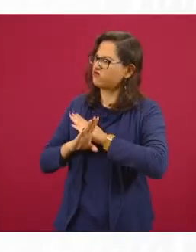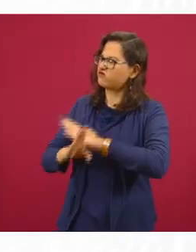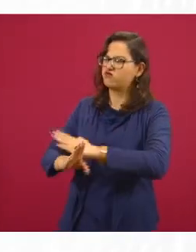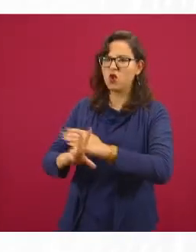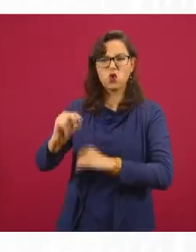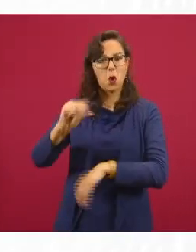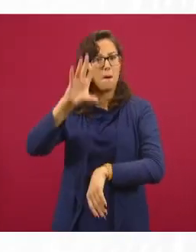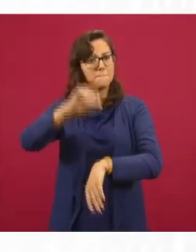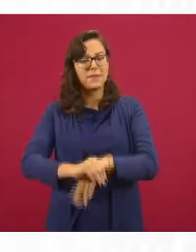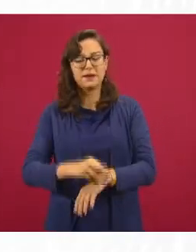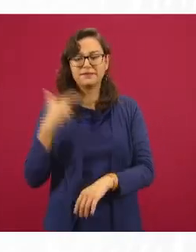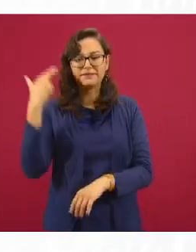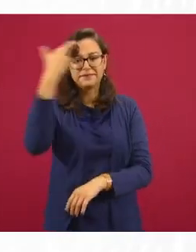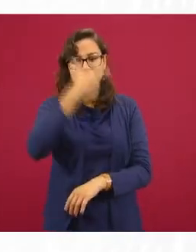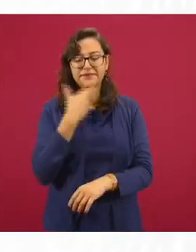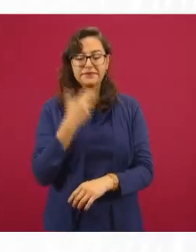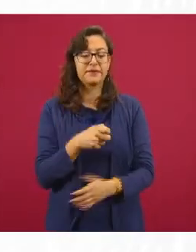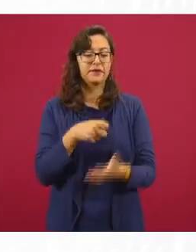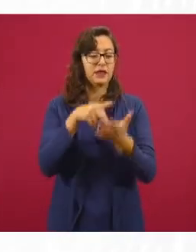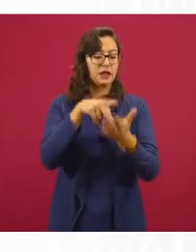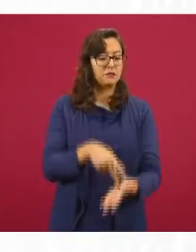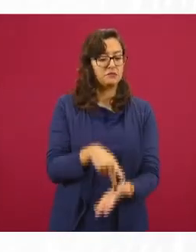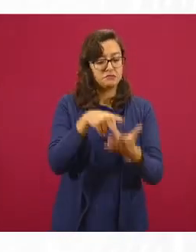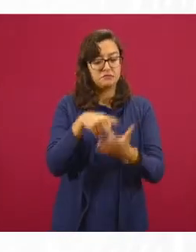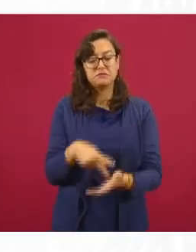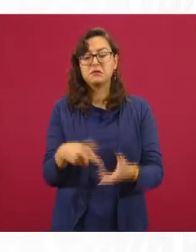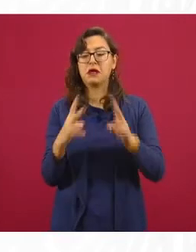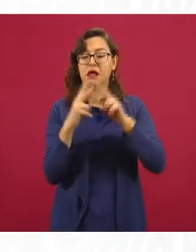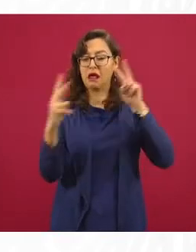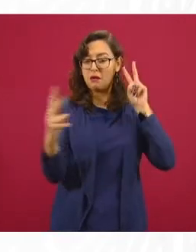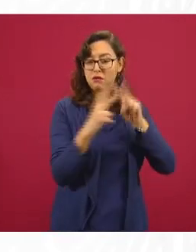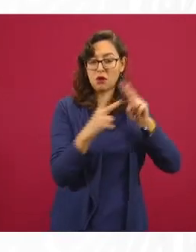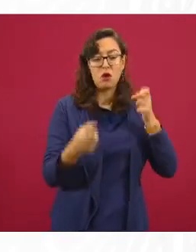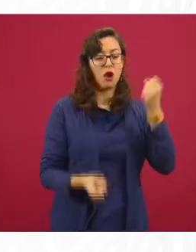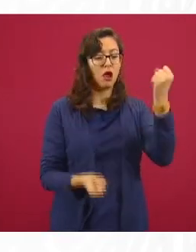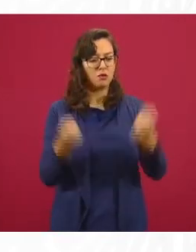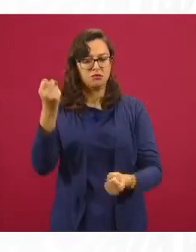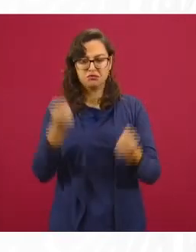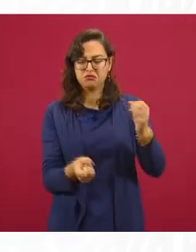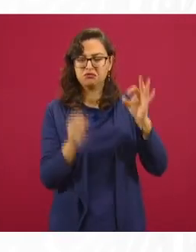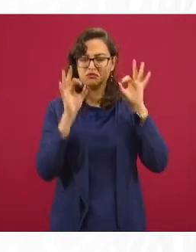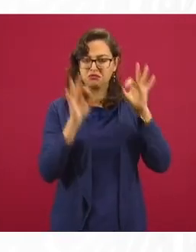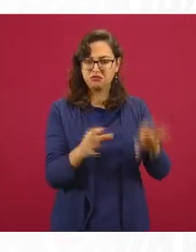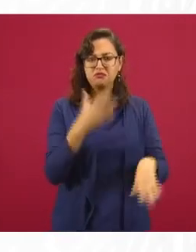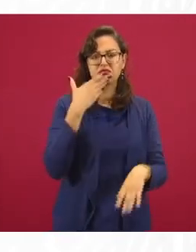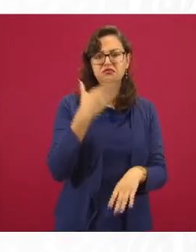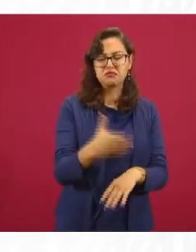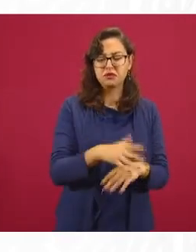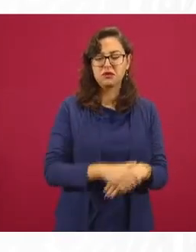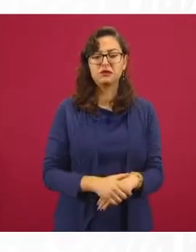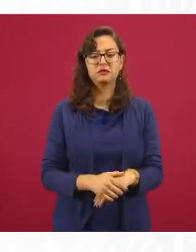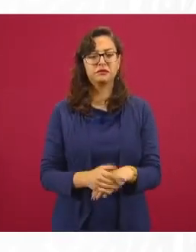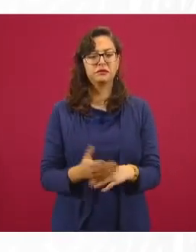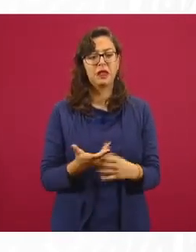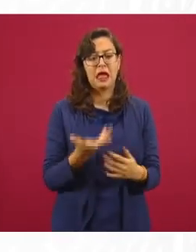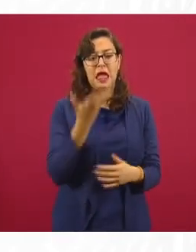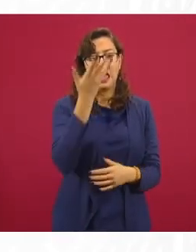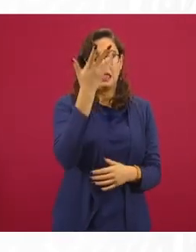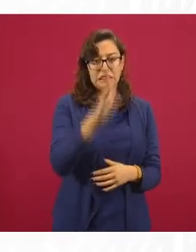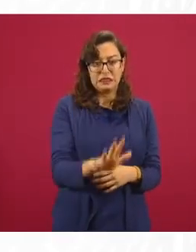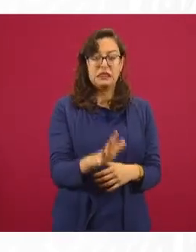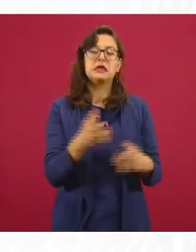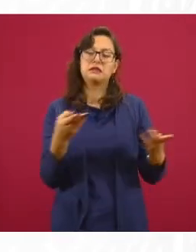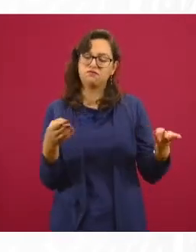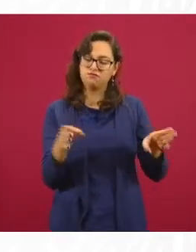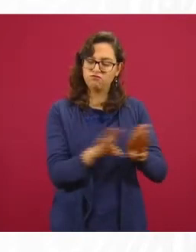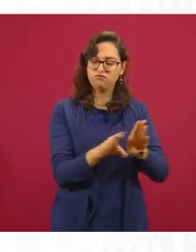Prácticamente todas las básculas, los vehículos salieron bien. 10 de 58 instrumentos de medición fueron